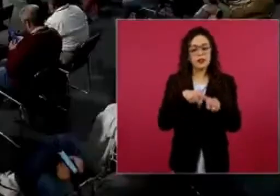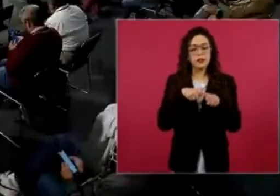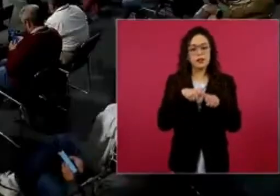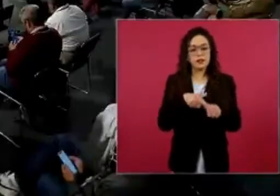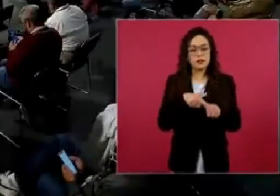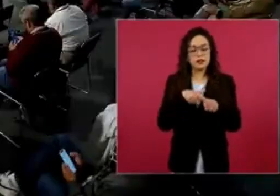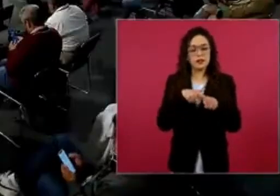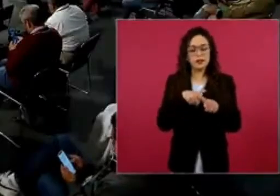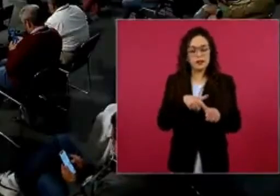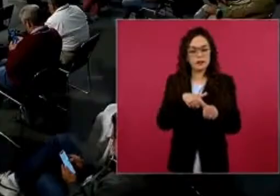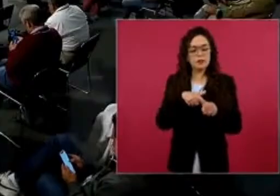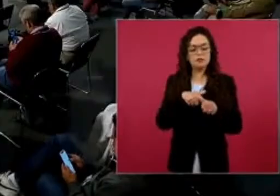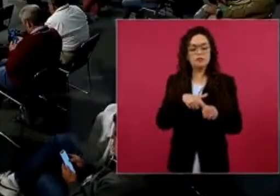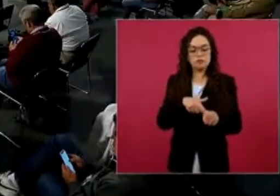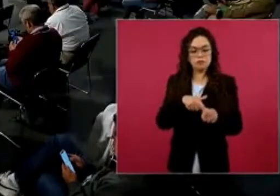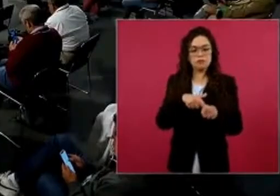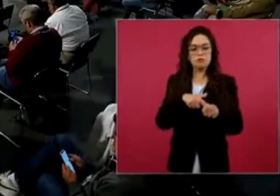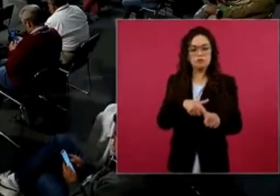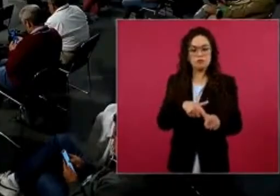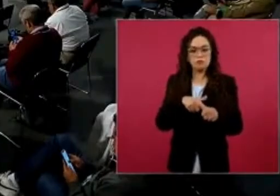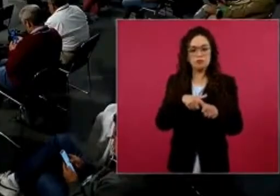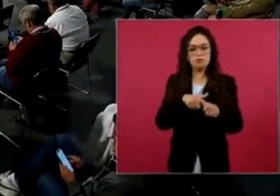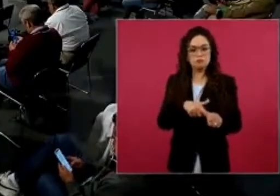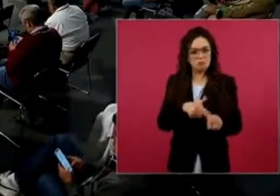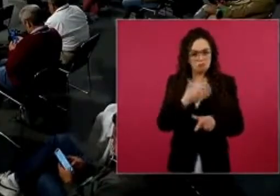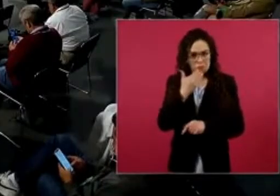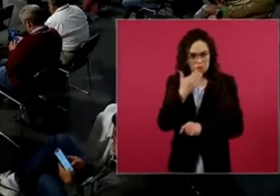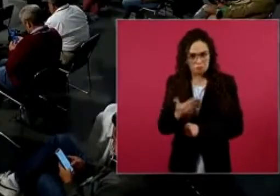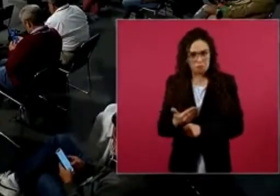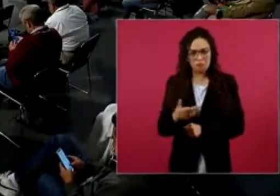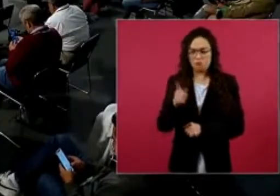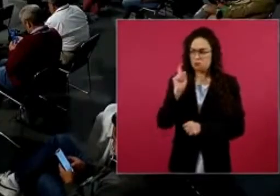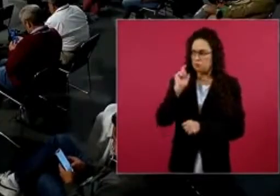habiendo buena recaudación.